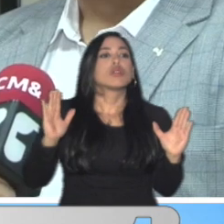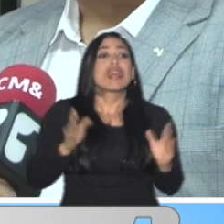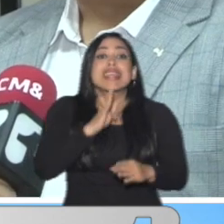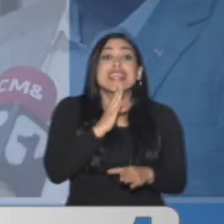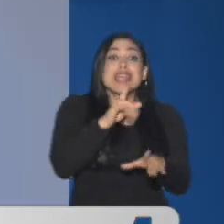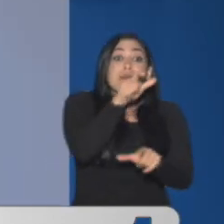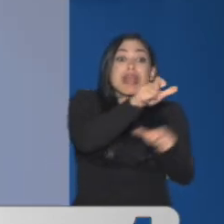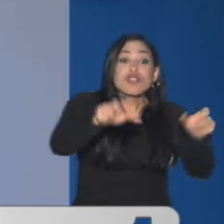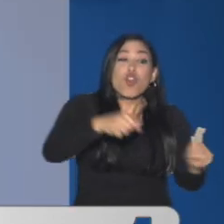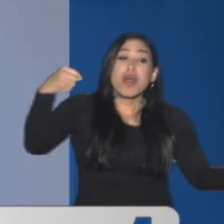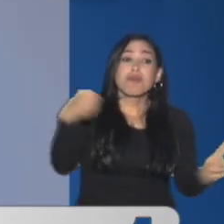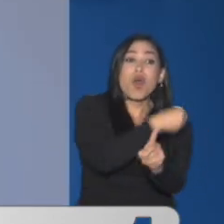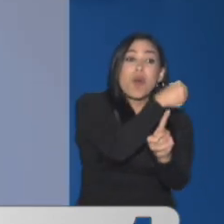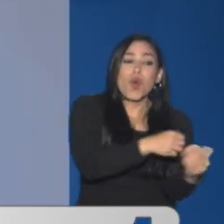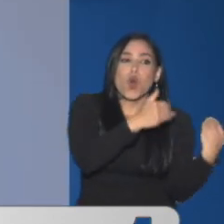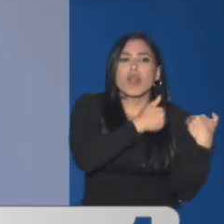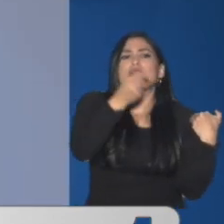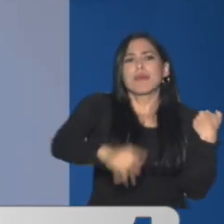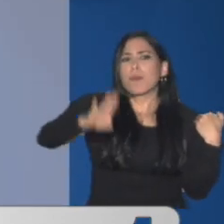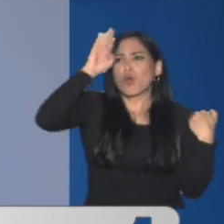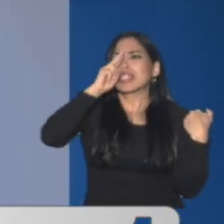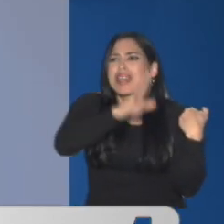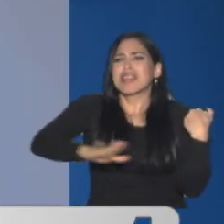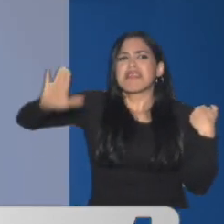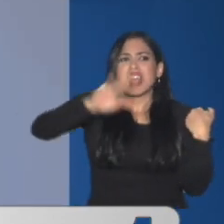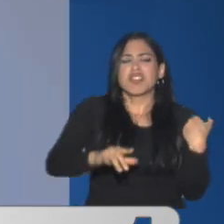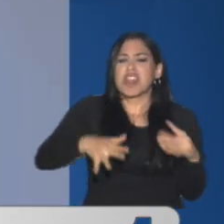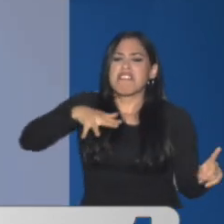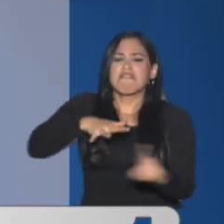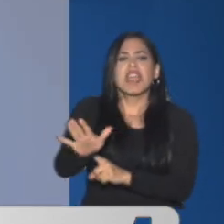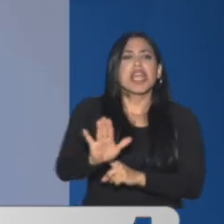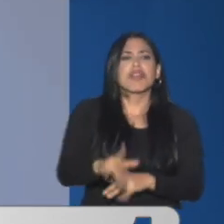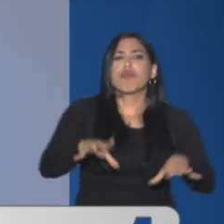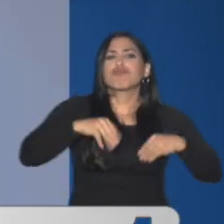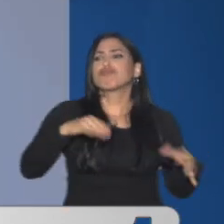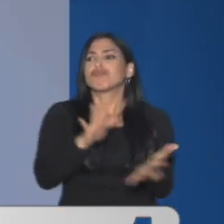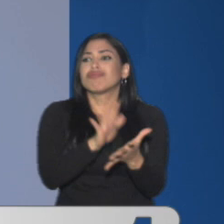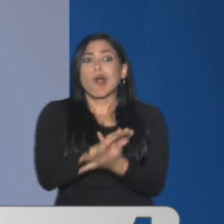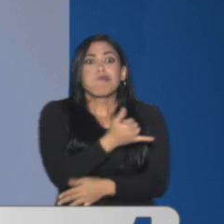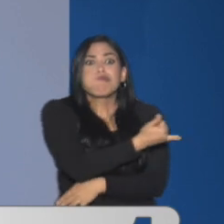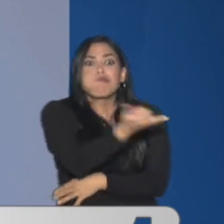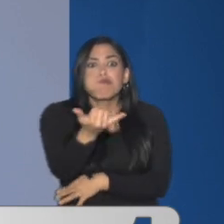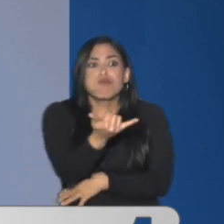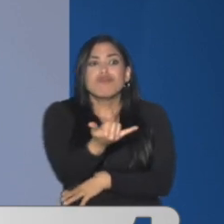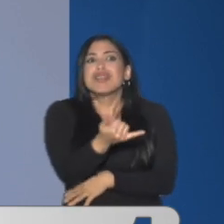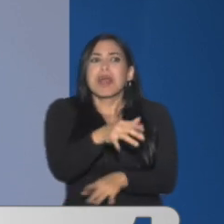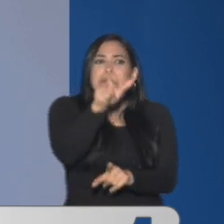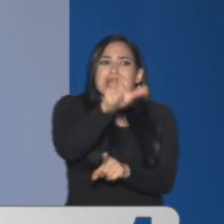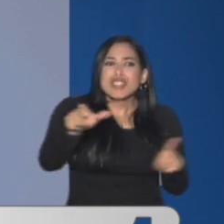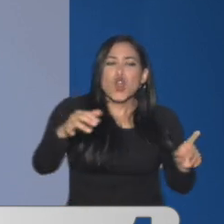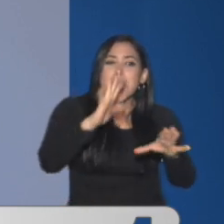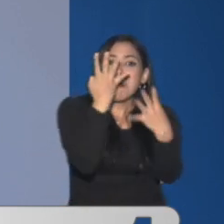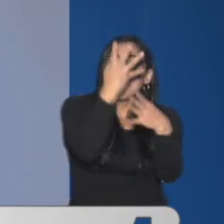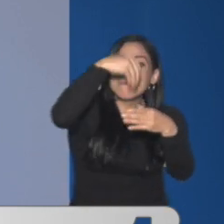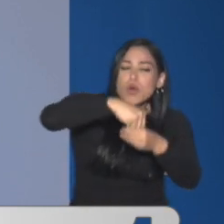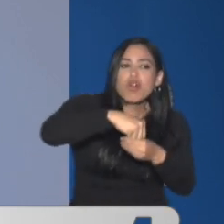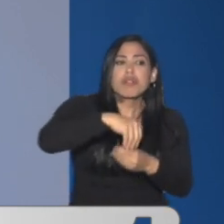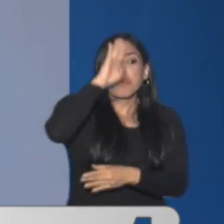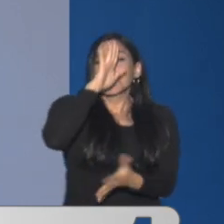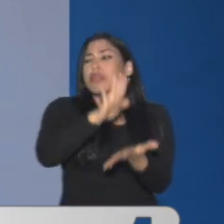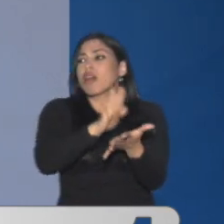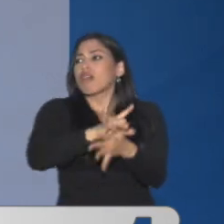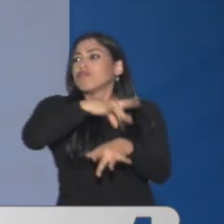a estos agresores y a la policía nacional por la tortura que se está aplicando a estas personas queridas de la libertad